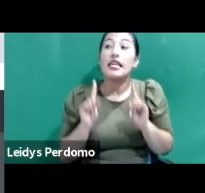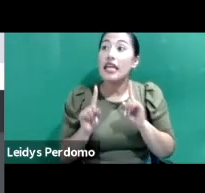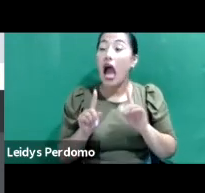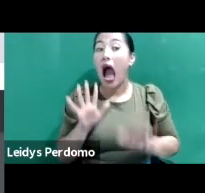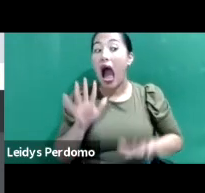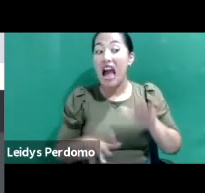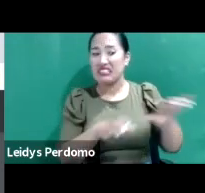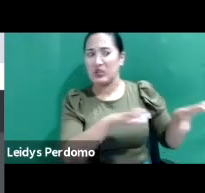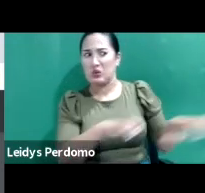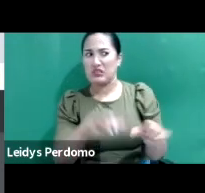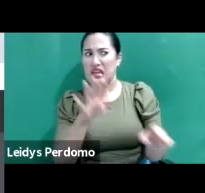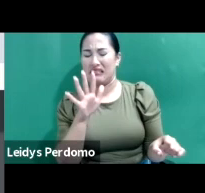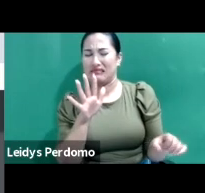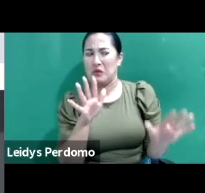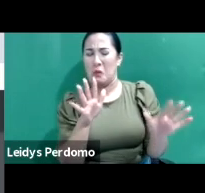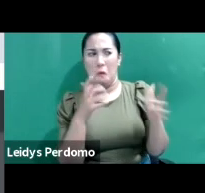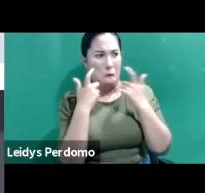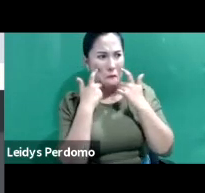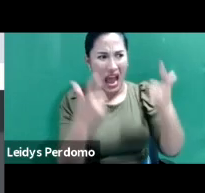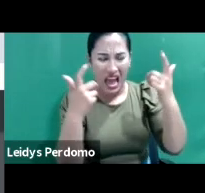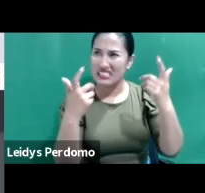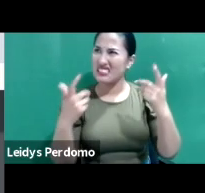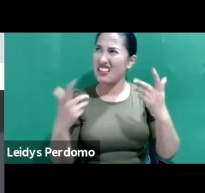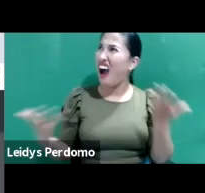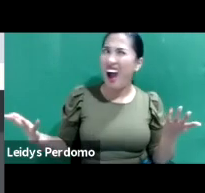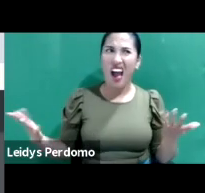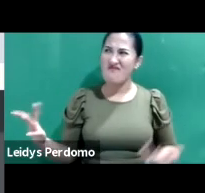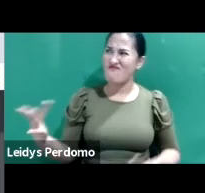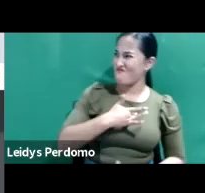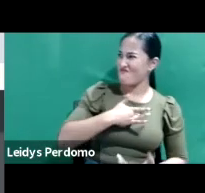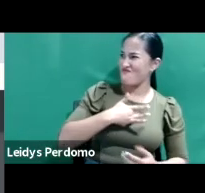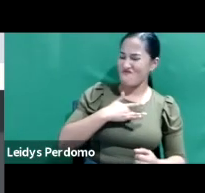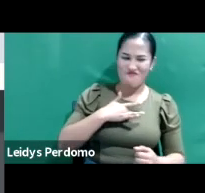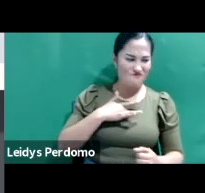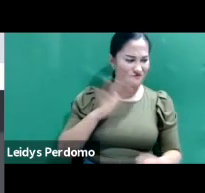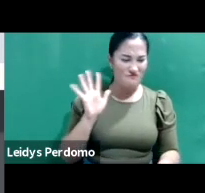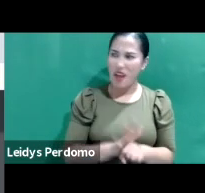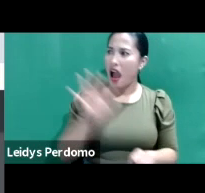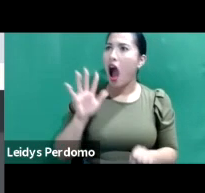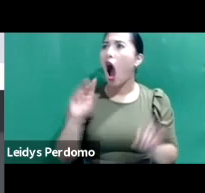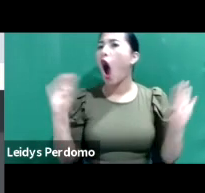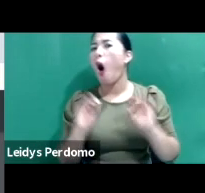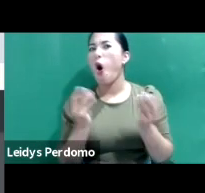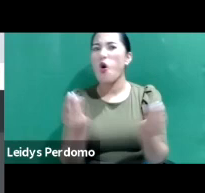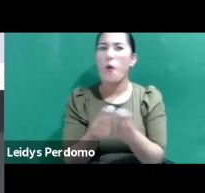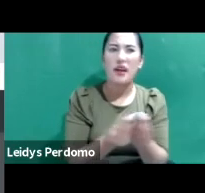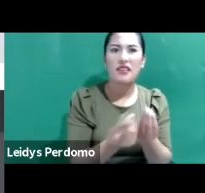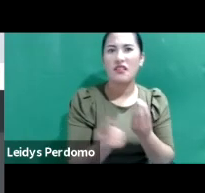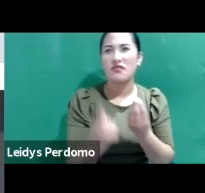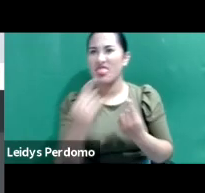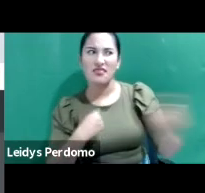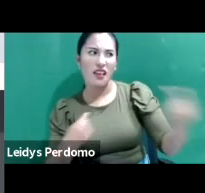de una manera exagerada por algo que le molesta o por lo que dicen sus compañeros. El psicólogo